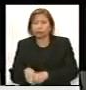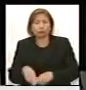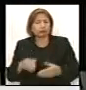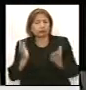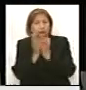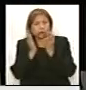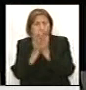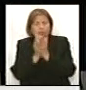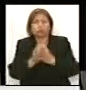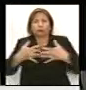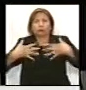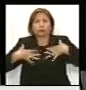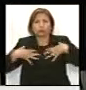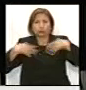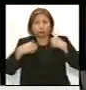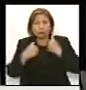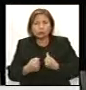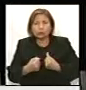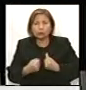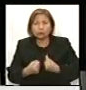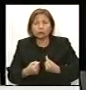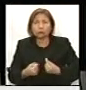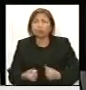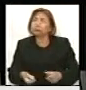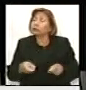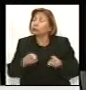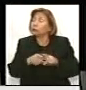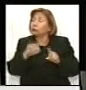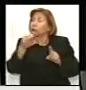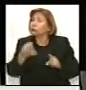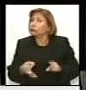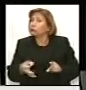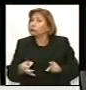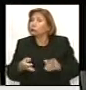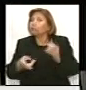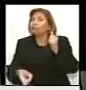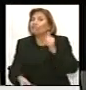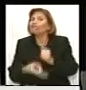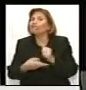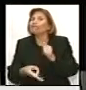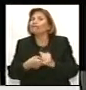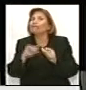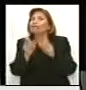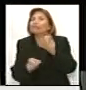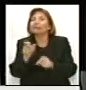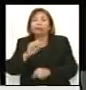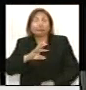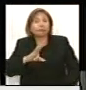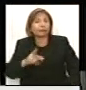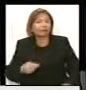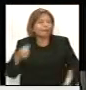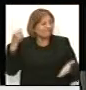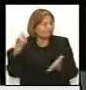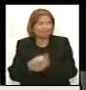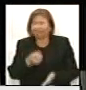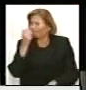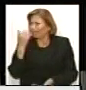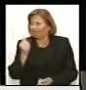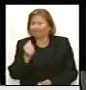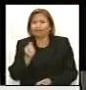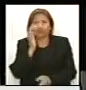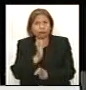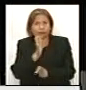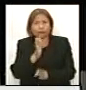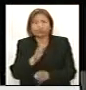educativo, en el tema de salud y fundamentalmente en el tema de la seguridad ciudadana. Tenemos que poner mano firme, mano